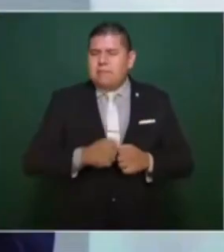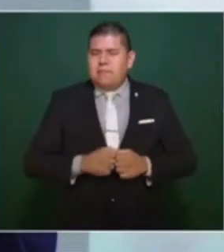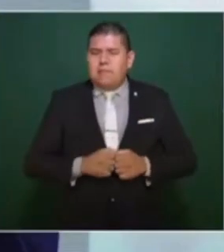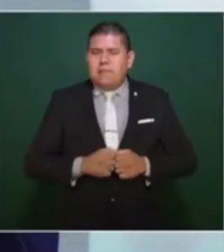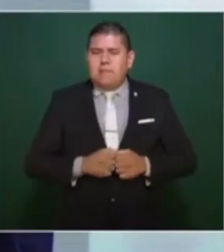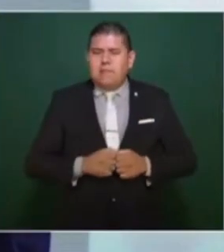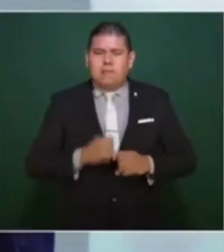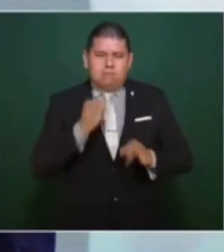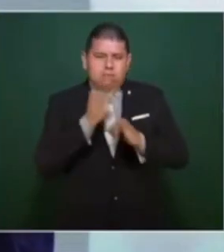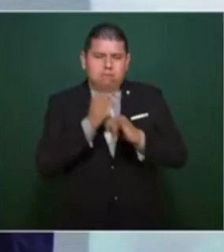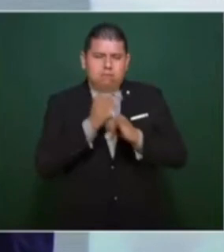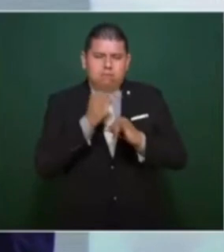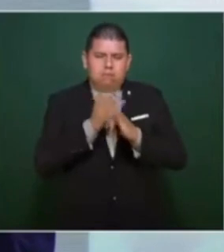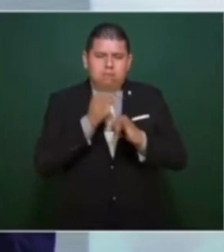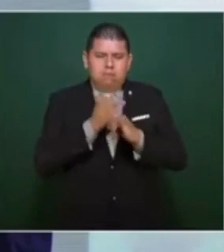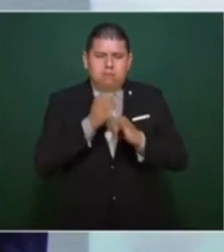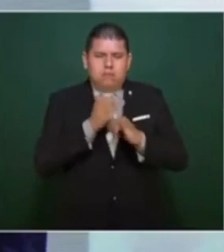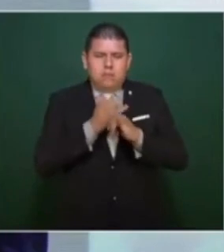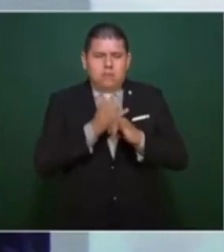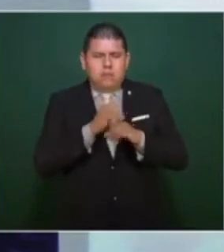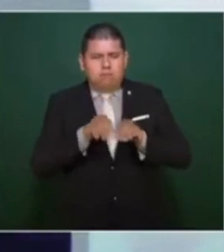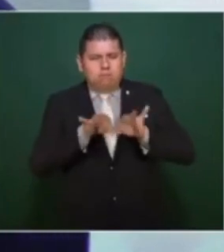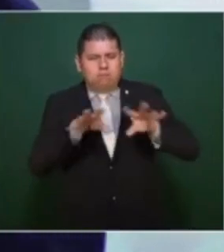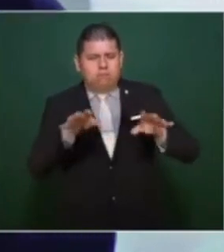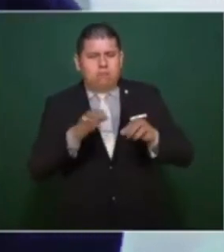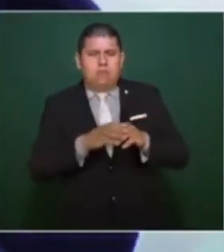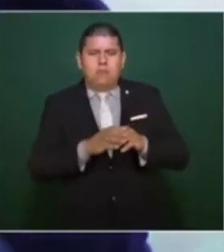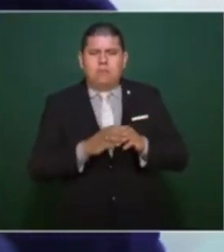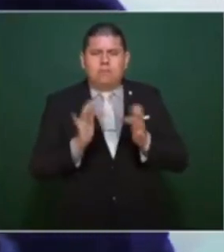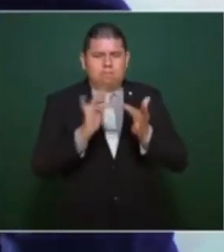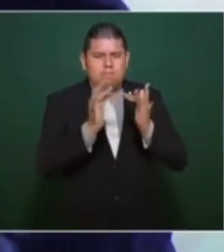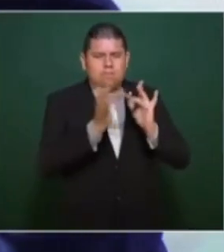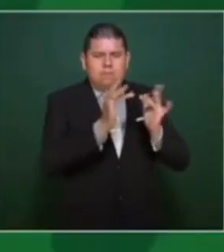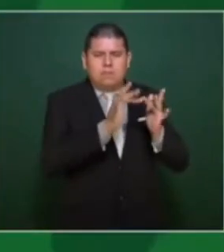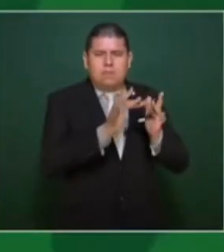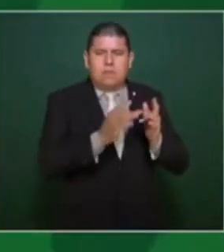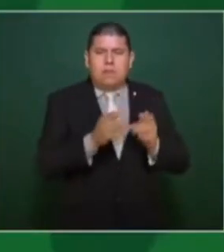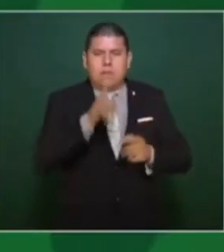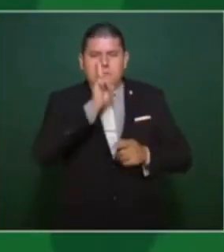en las redes sociales, a diferencia de otras mentiras,